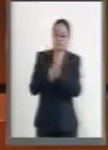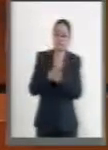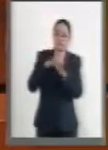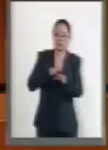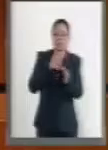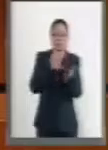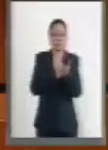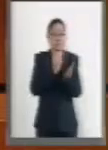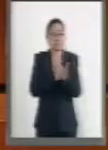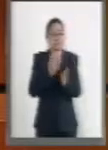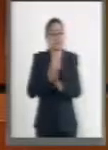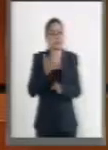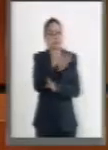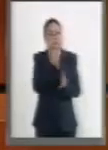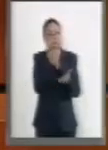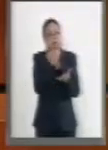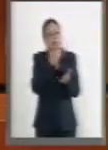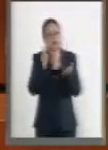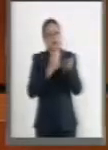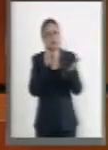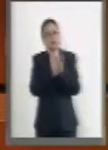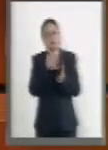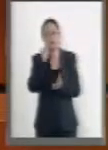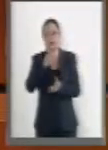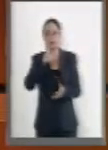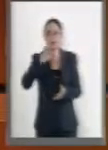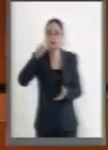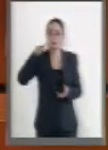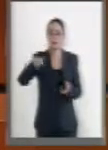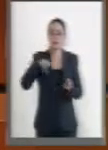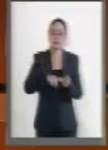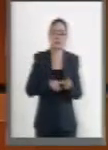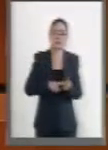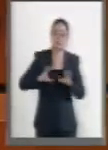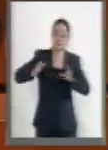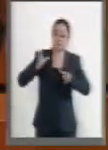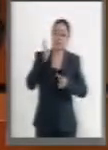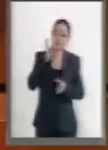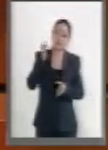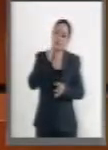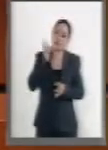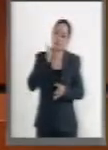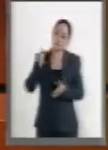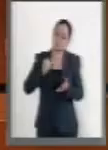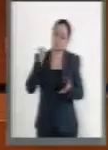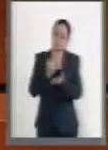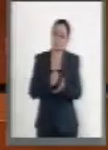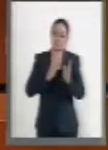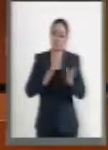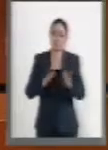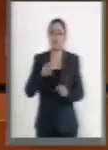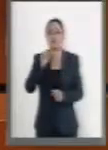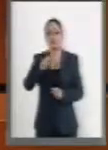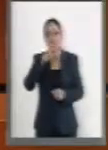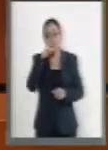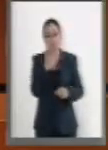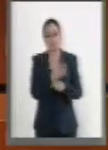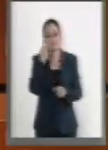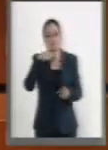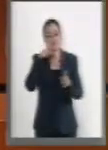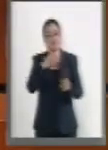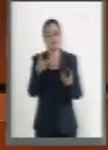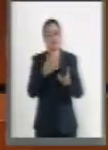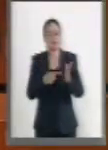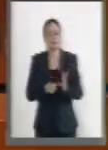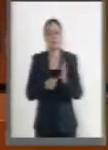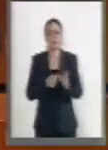gobierno del presidente Enrique Peña Nieto y avalada por el Poder Legislativo Federal, pero sobre todo de la responsabilidad y